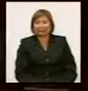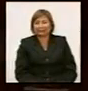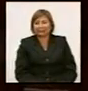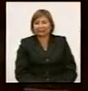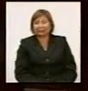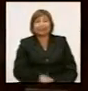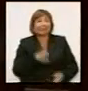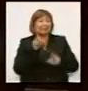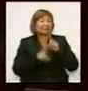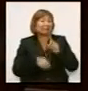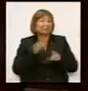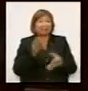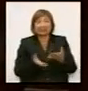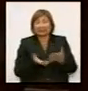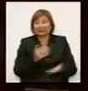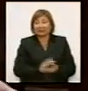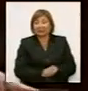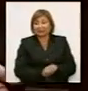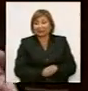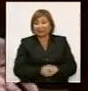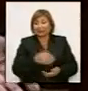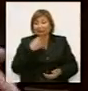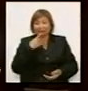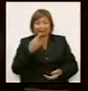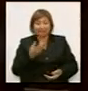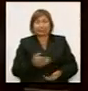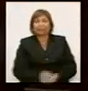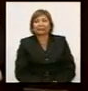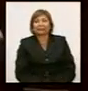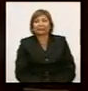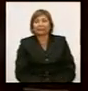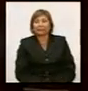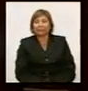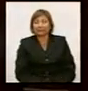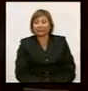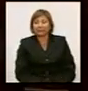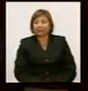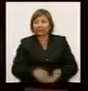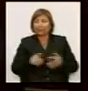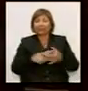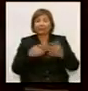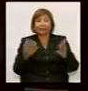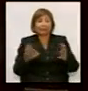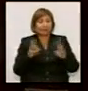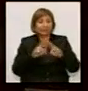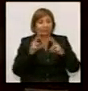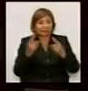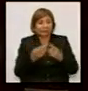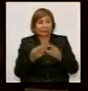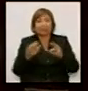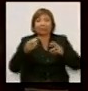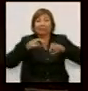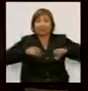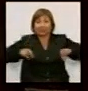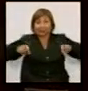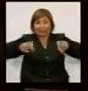de repente, después de las sesiones, comienza toda la reunión